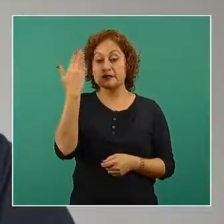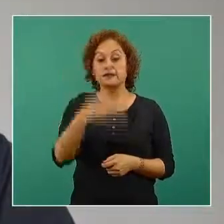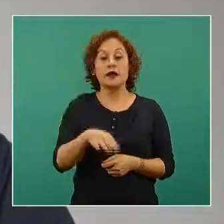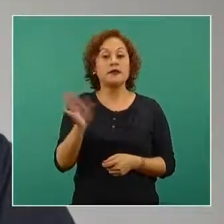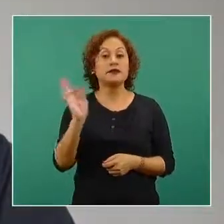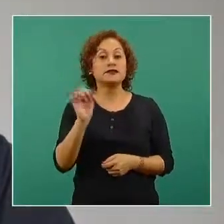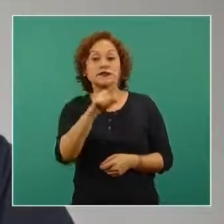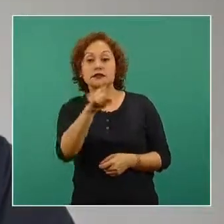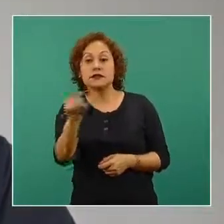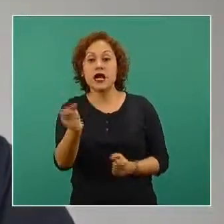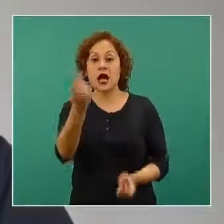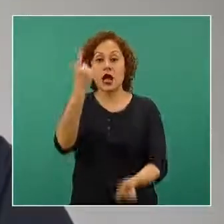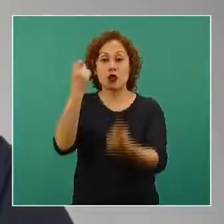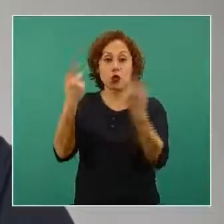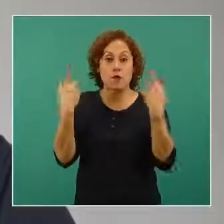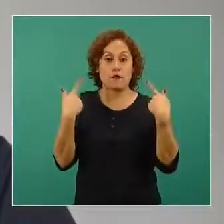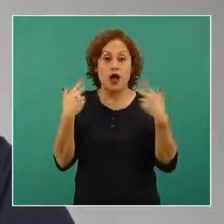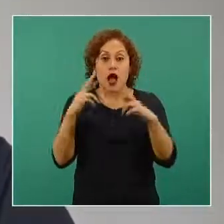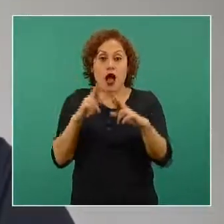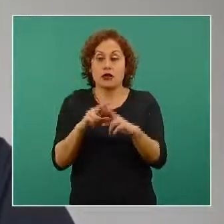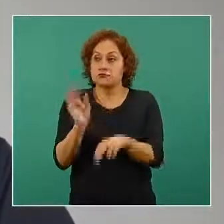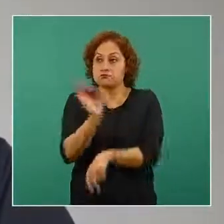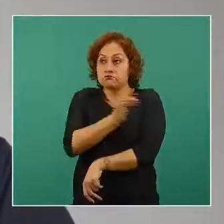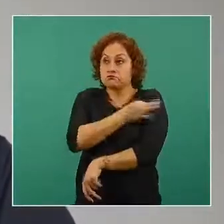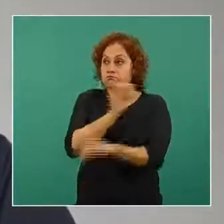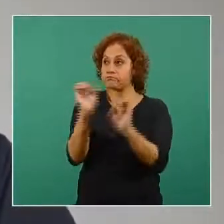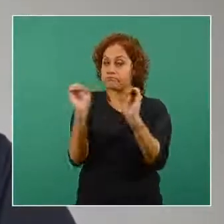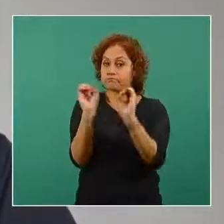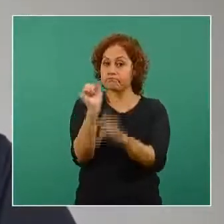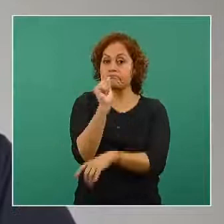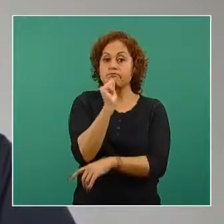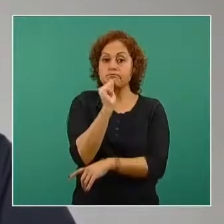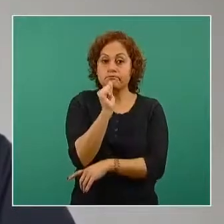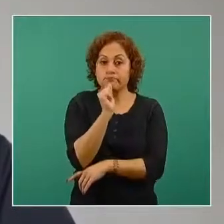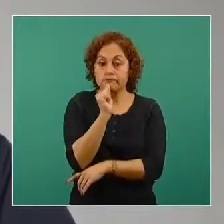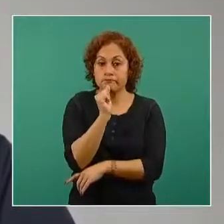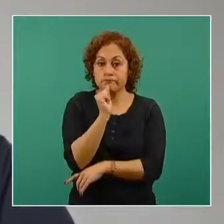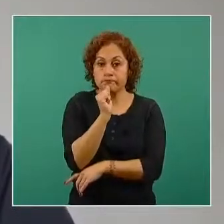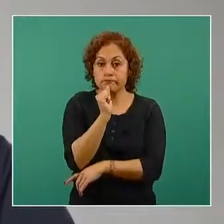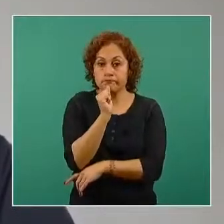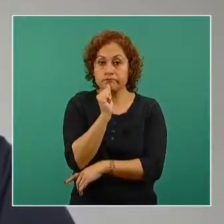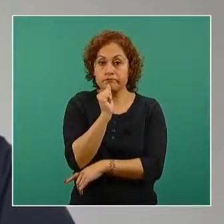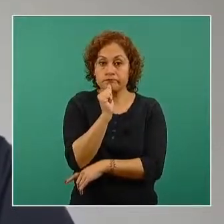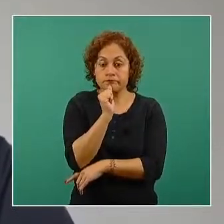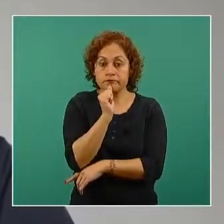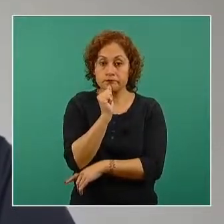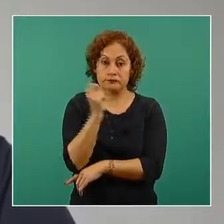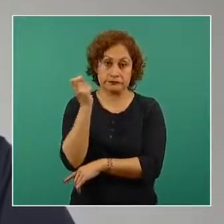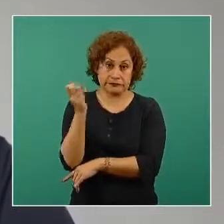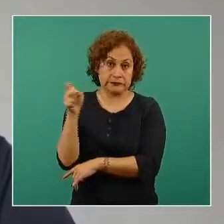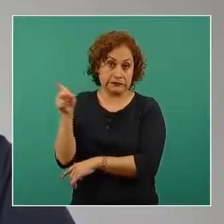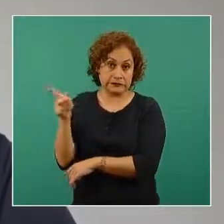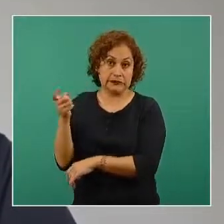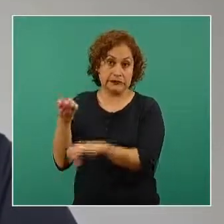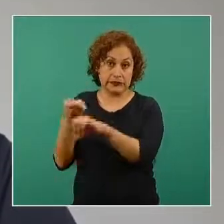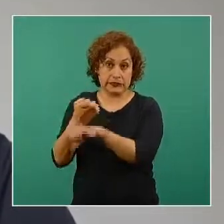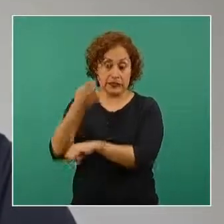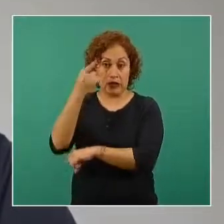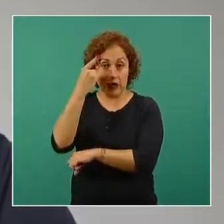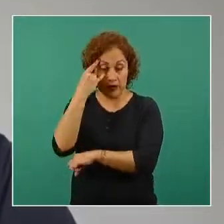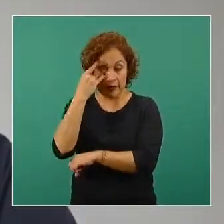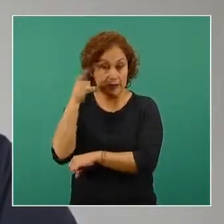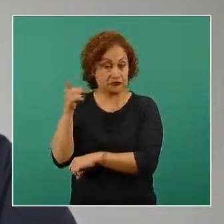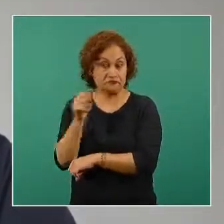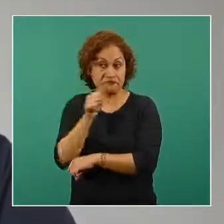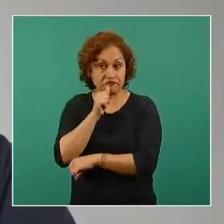educación que por algún motivo no había recibido sus dosis en esta primera intervención a este grupo,